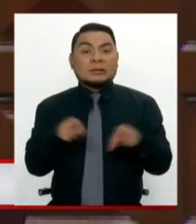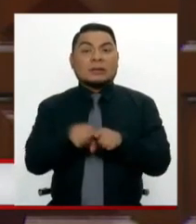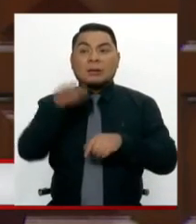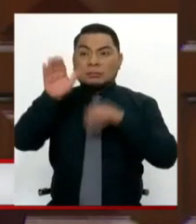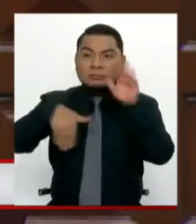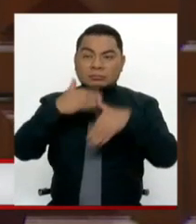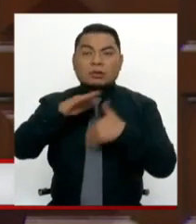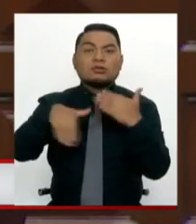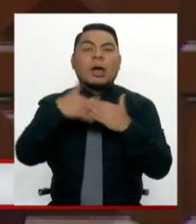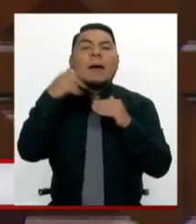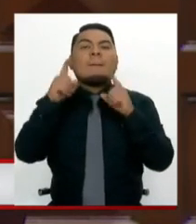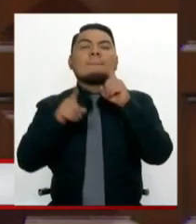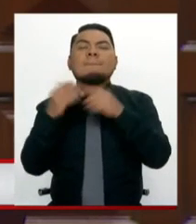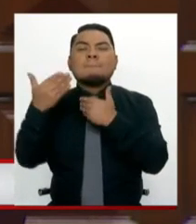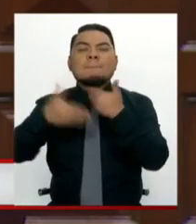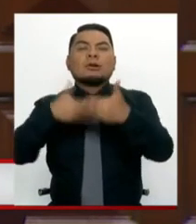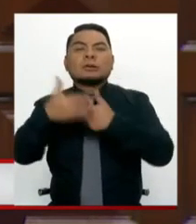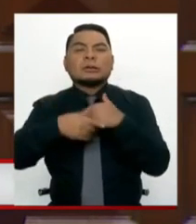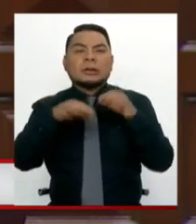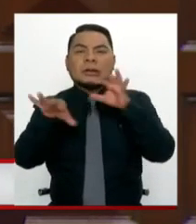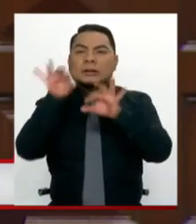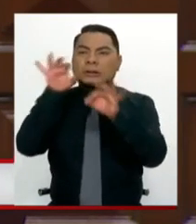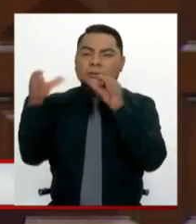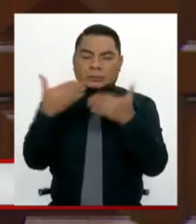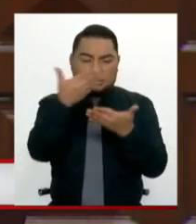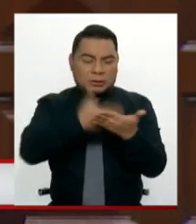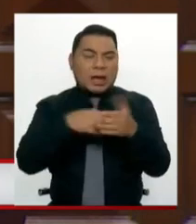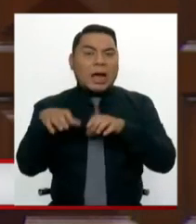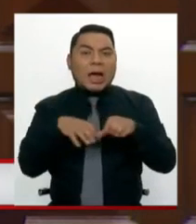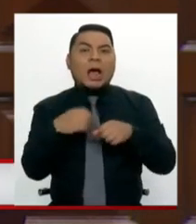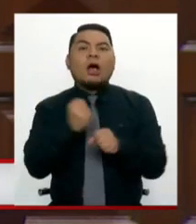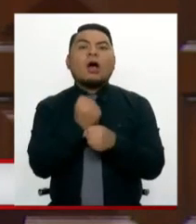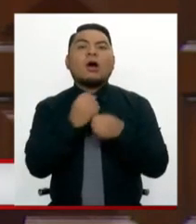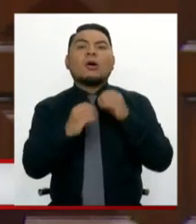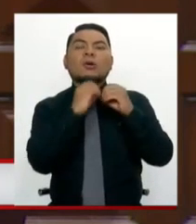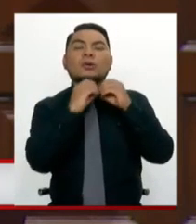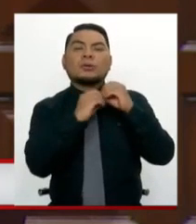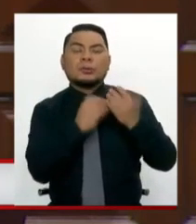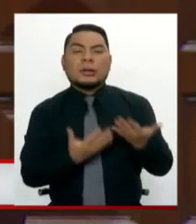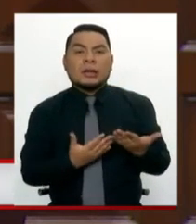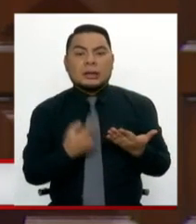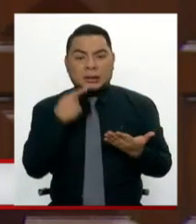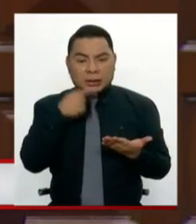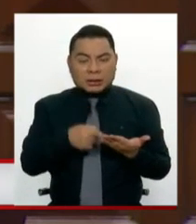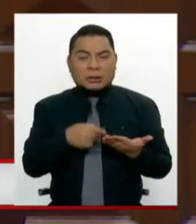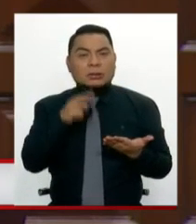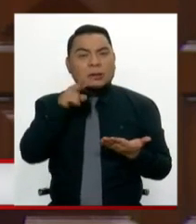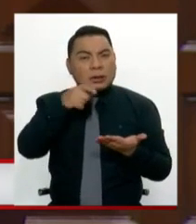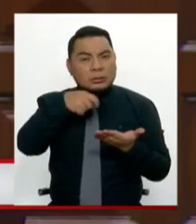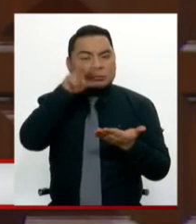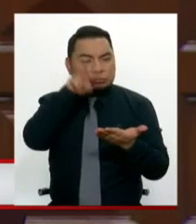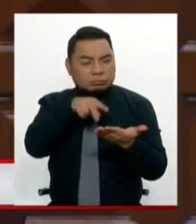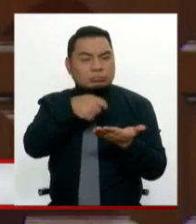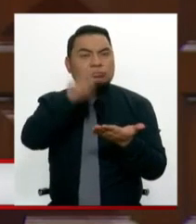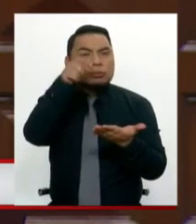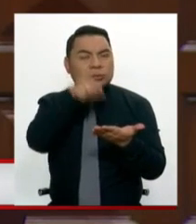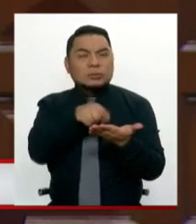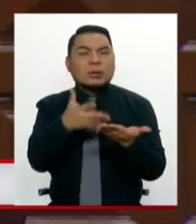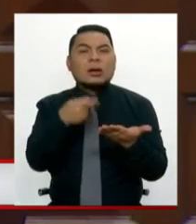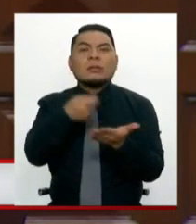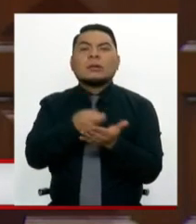al proceso de selección para la ejecución de la obra Checa Mazocruz con un monto